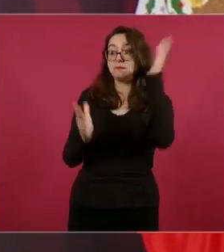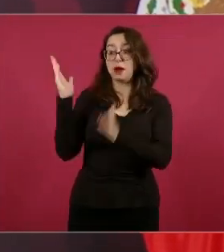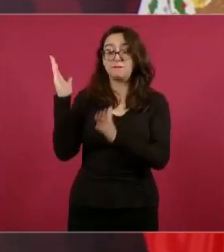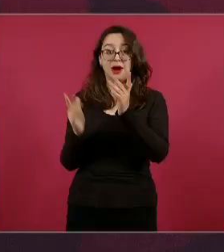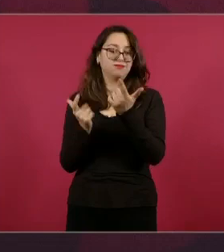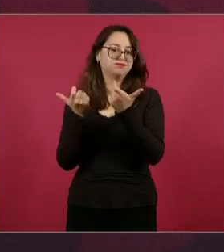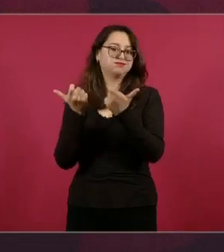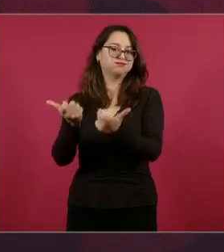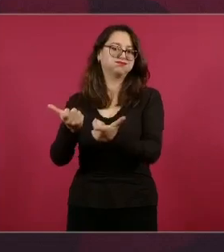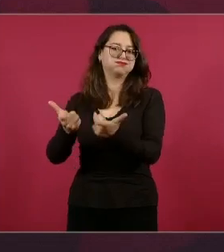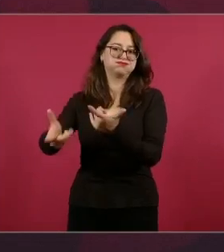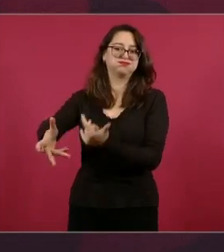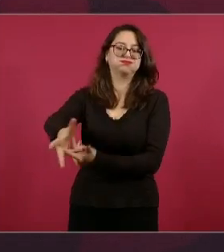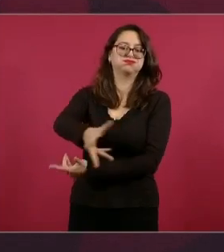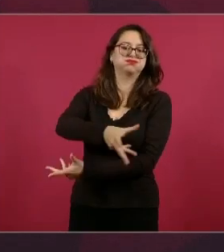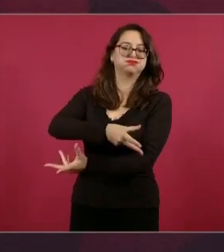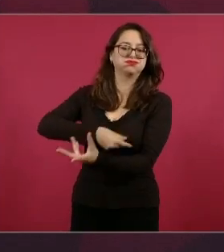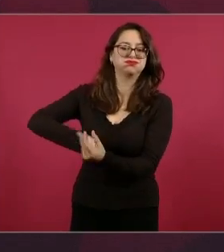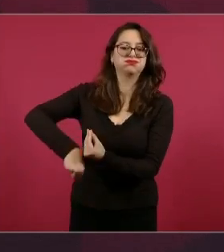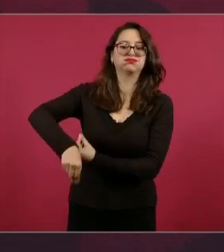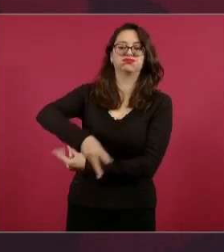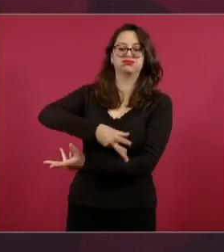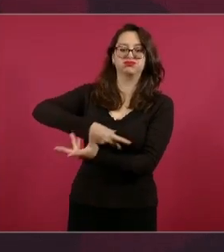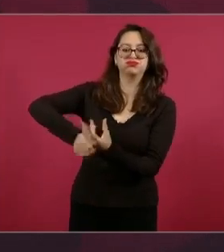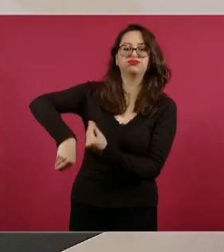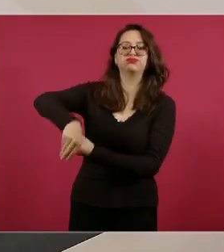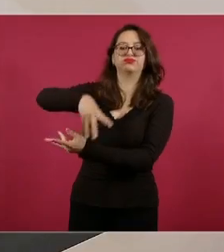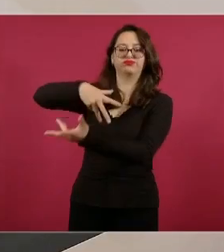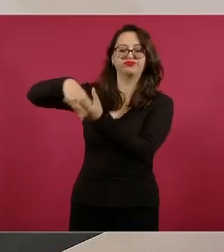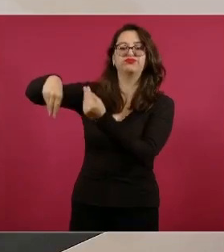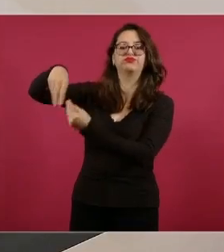a la economía, porque además el turismo